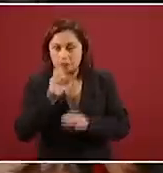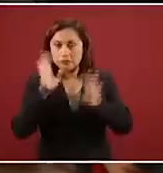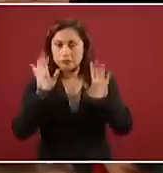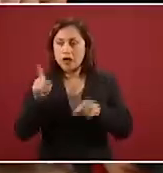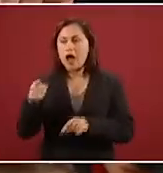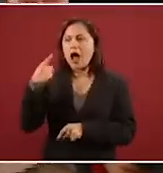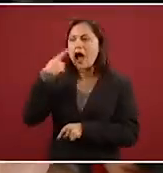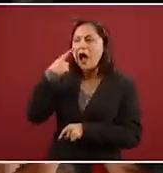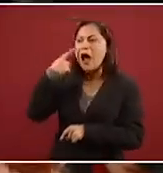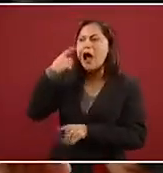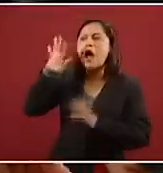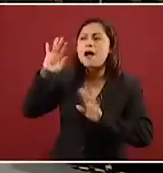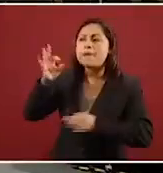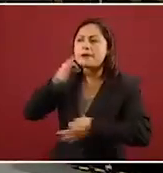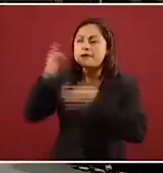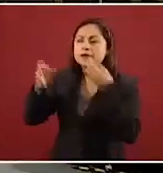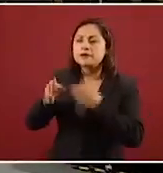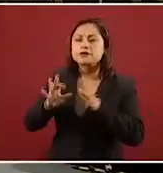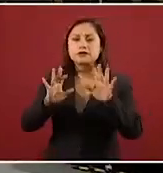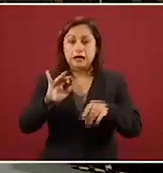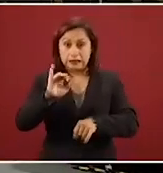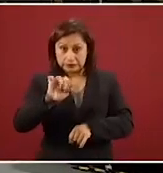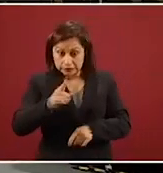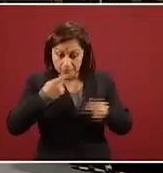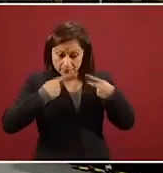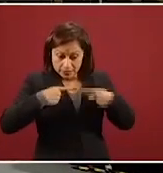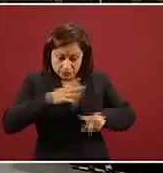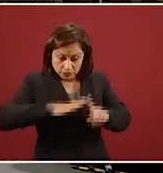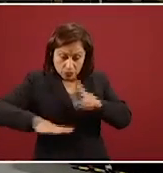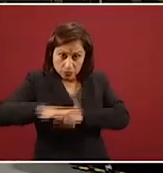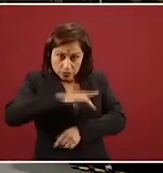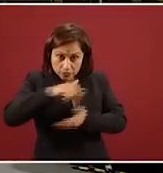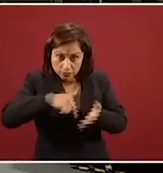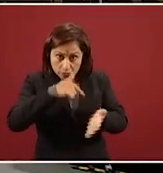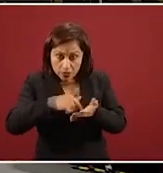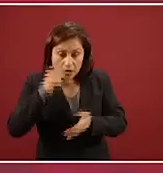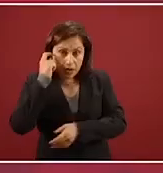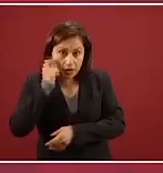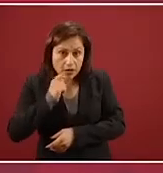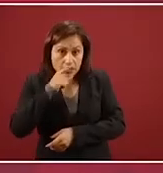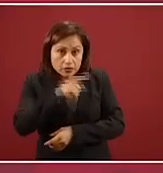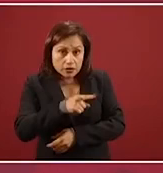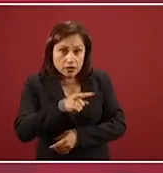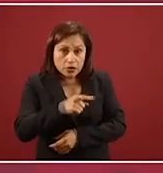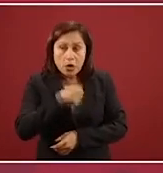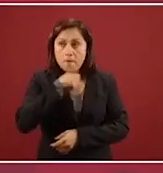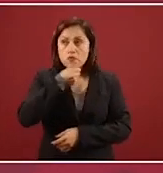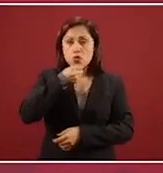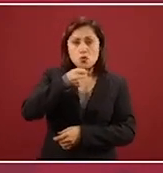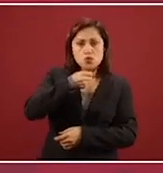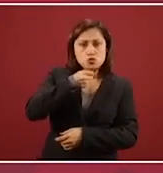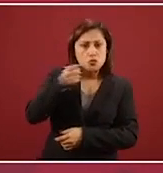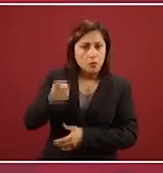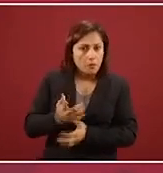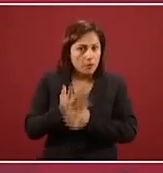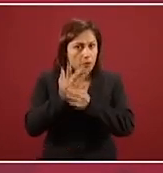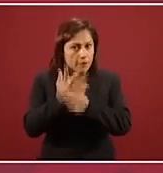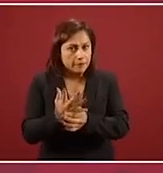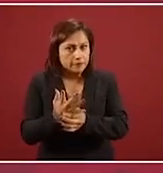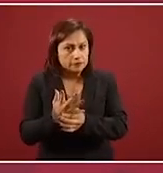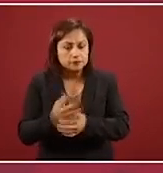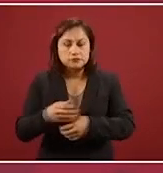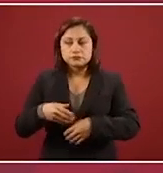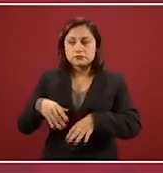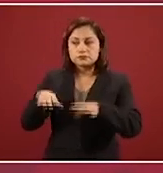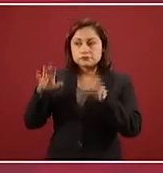sí, documentaron. Puede ser, pero no es la regla.